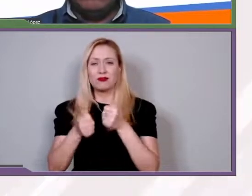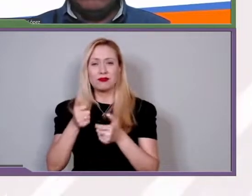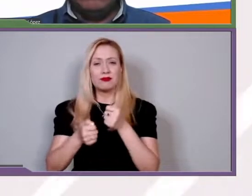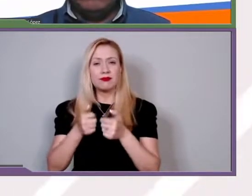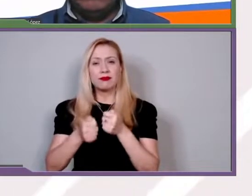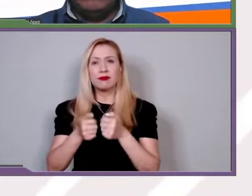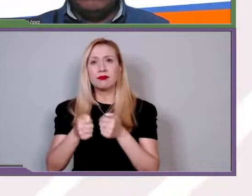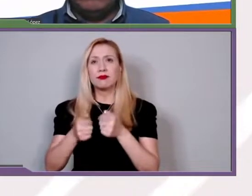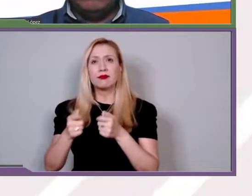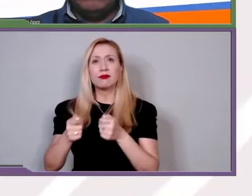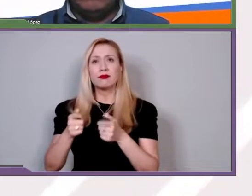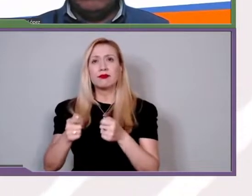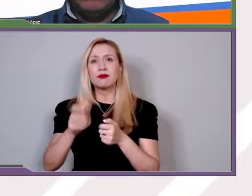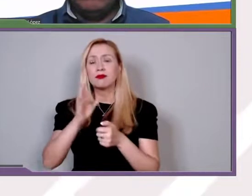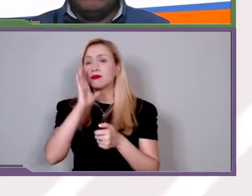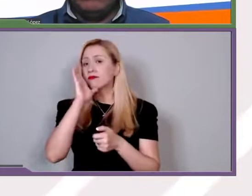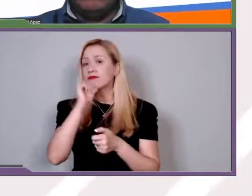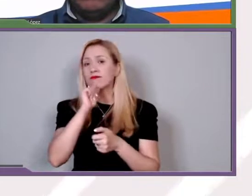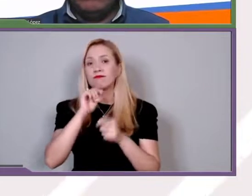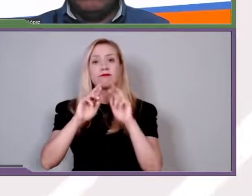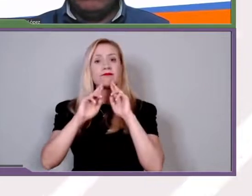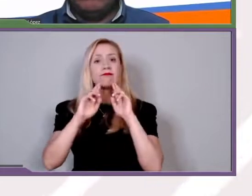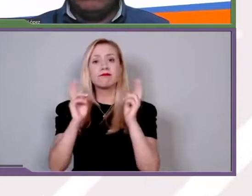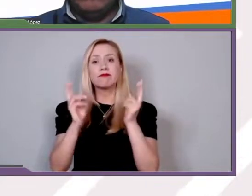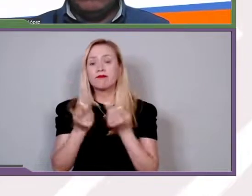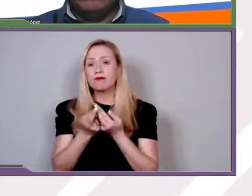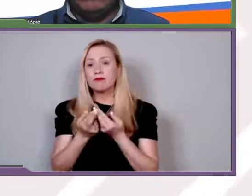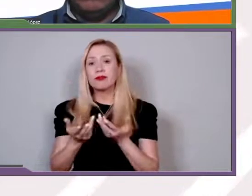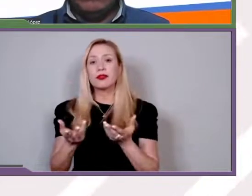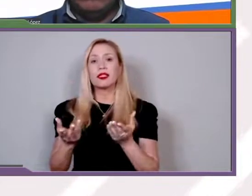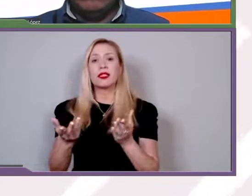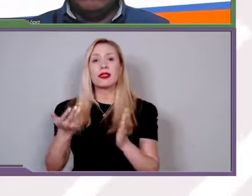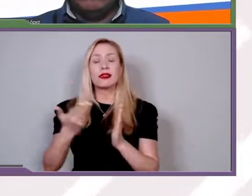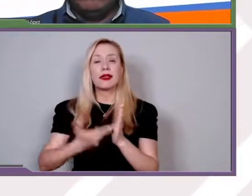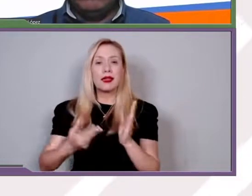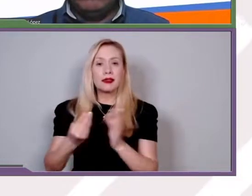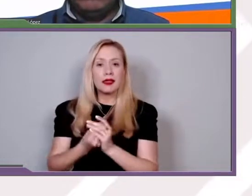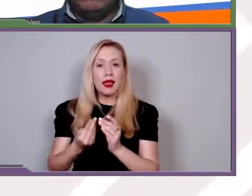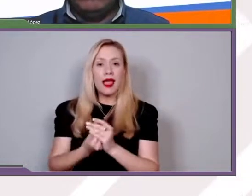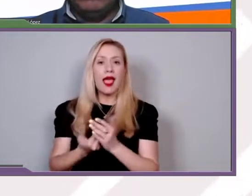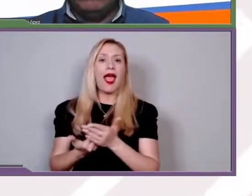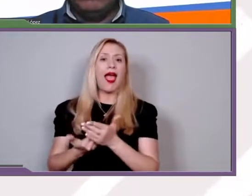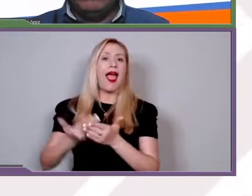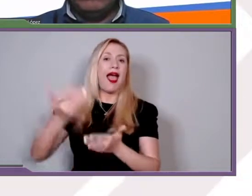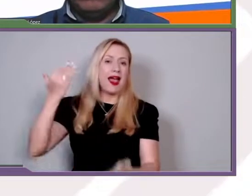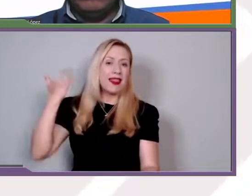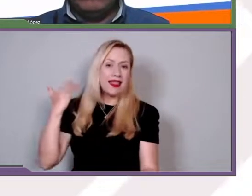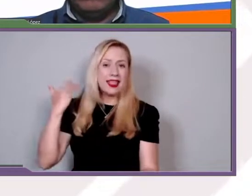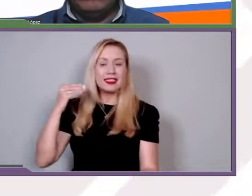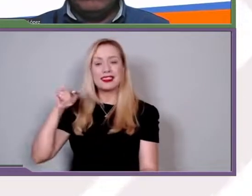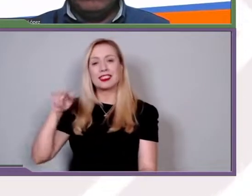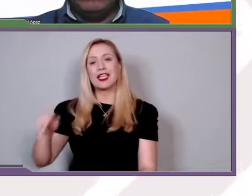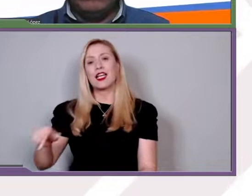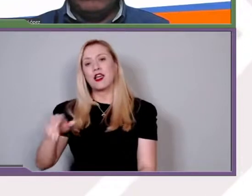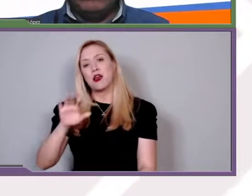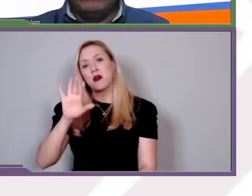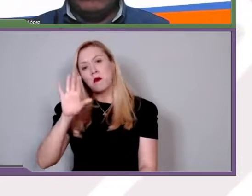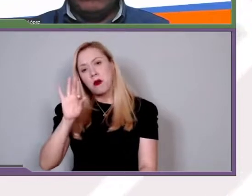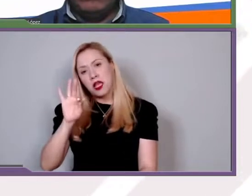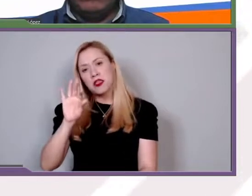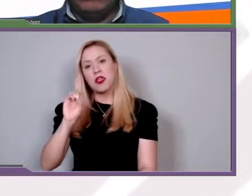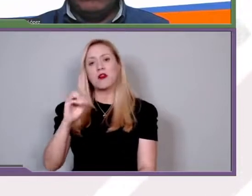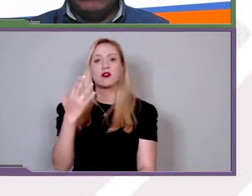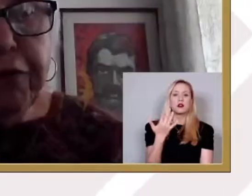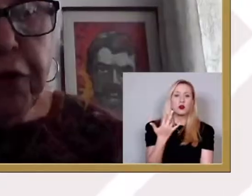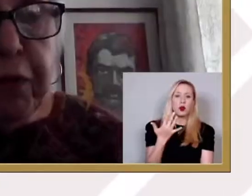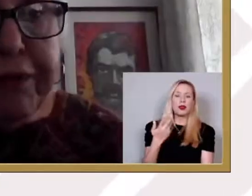hacer reuniones de tipo como talleres, como hacíamos antes, el comité, que juntábamos 40, 50